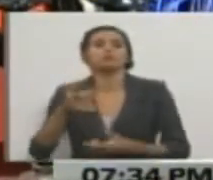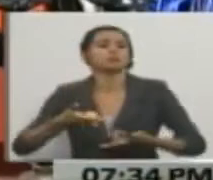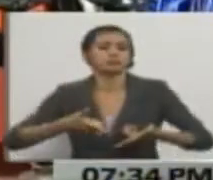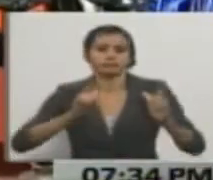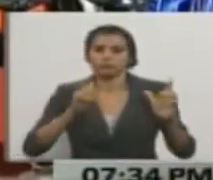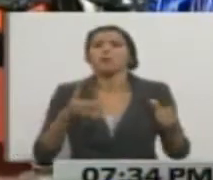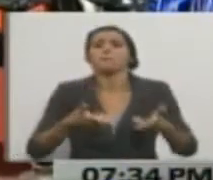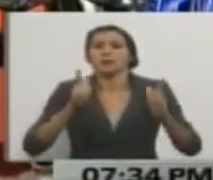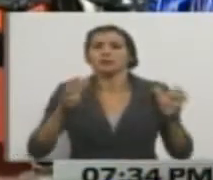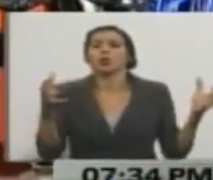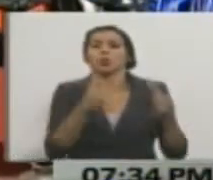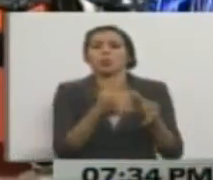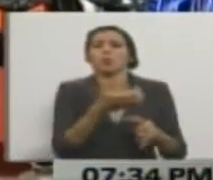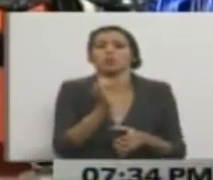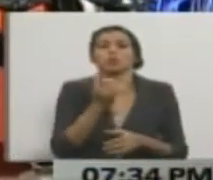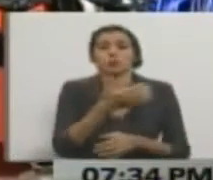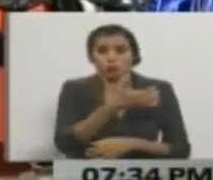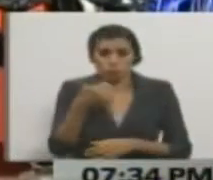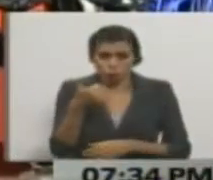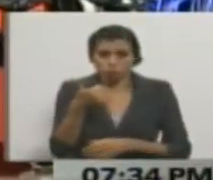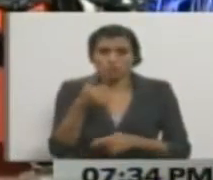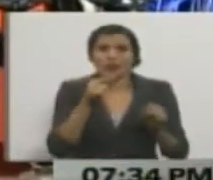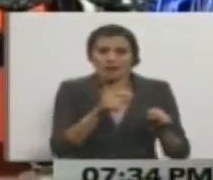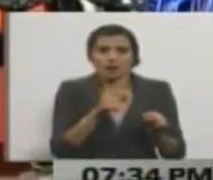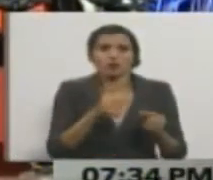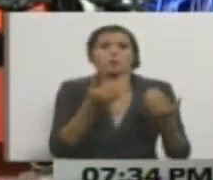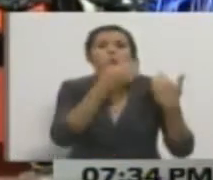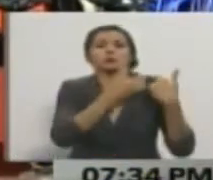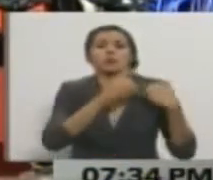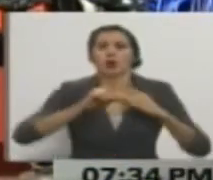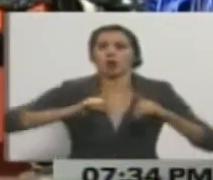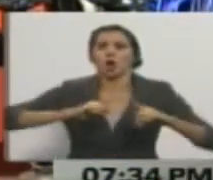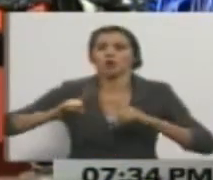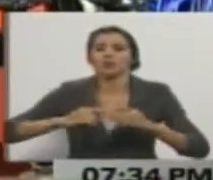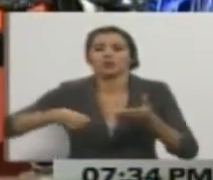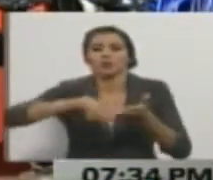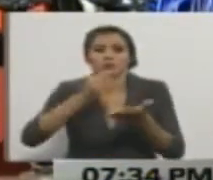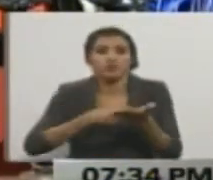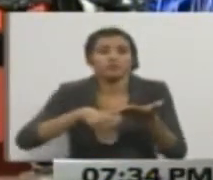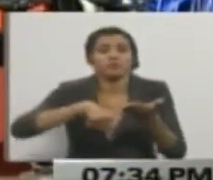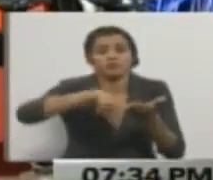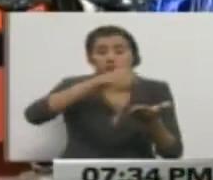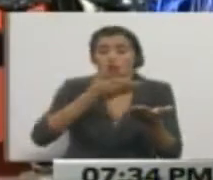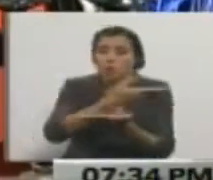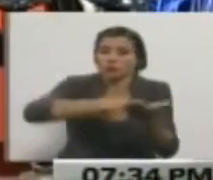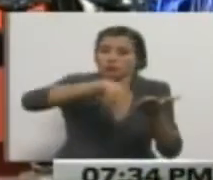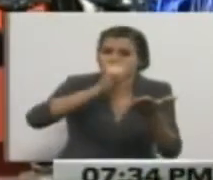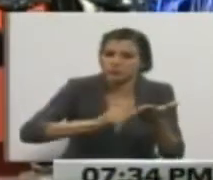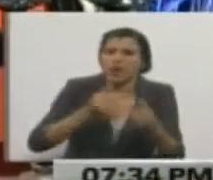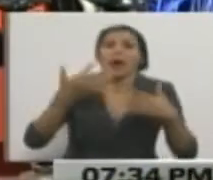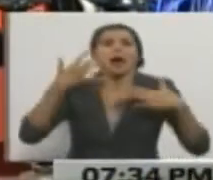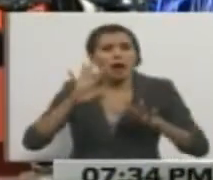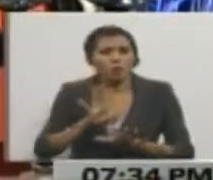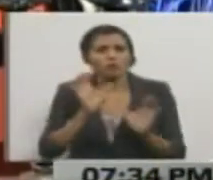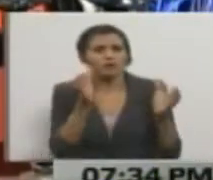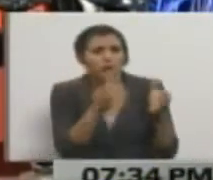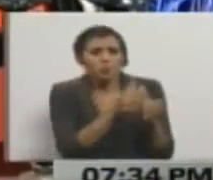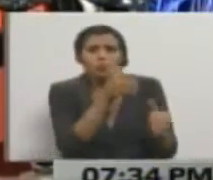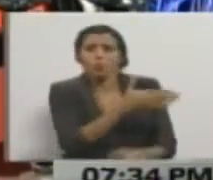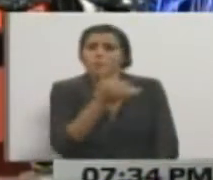al partido MUC. O sea, a pesar de todo el desastre y del fraude y la mentira y la